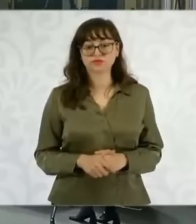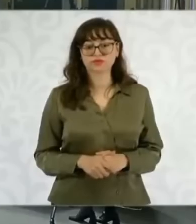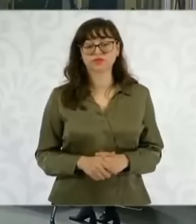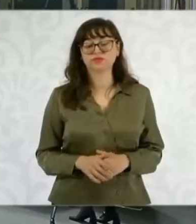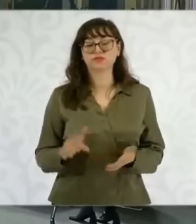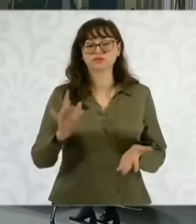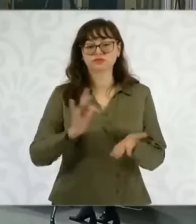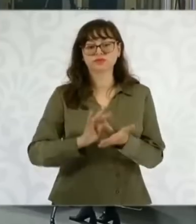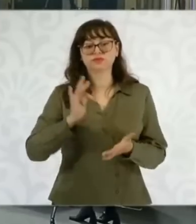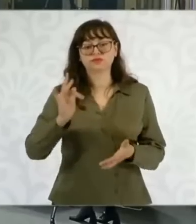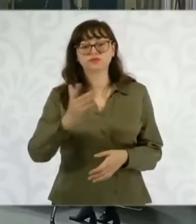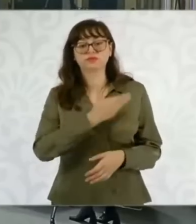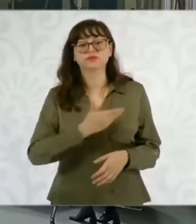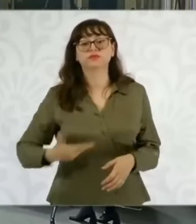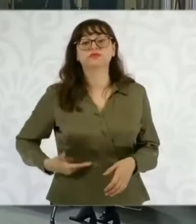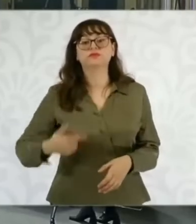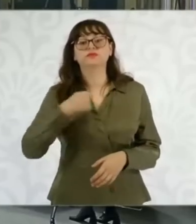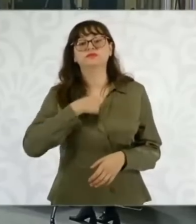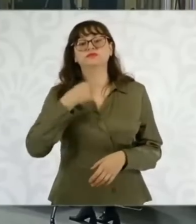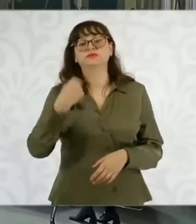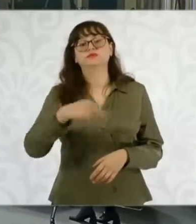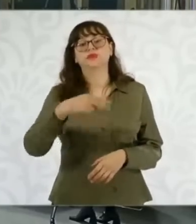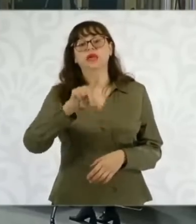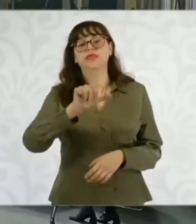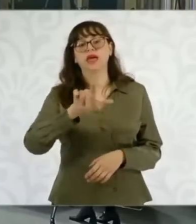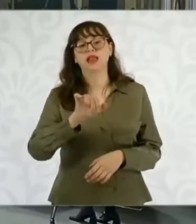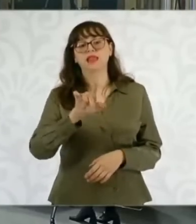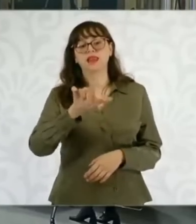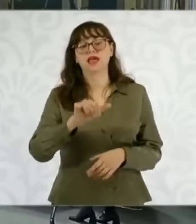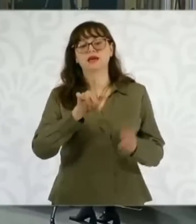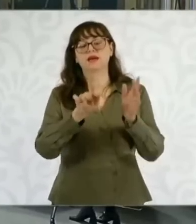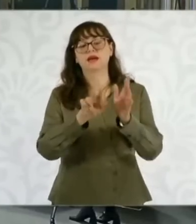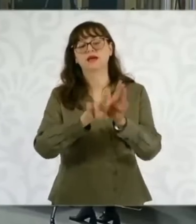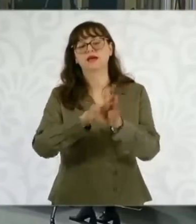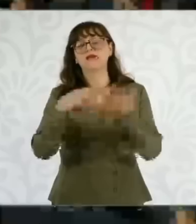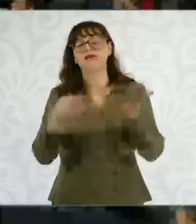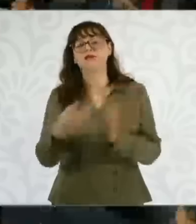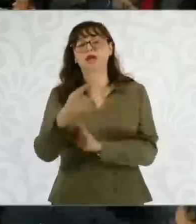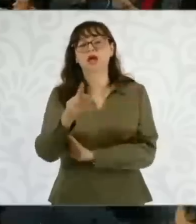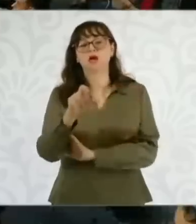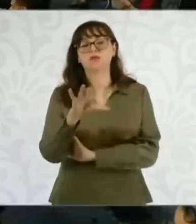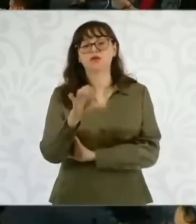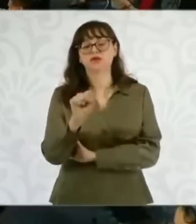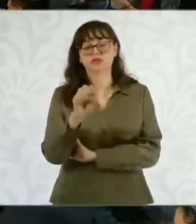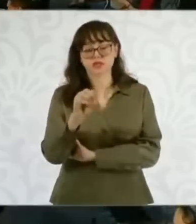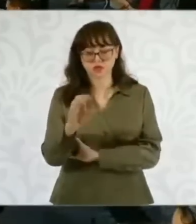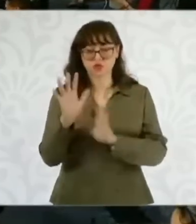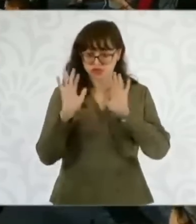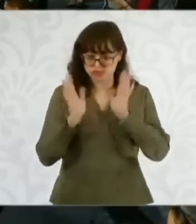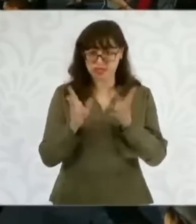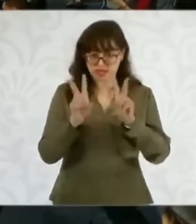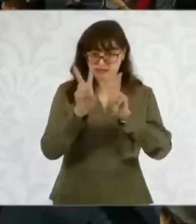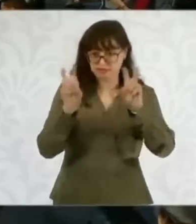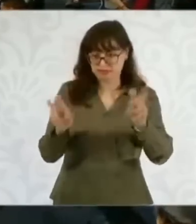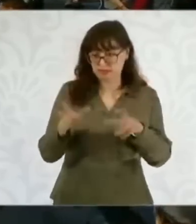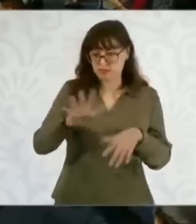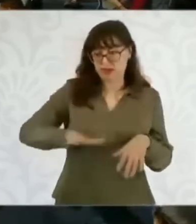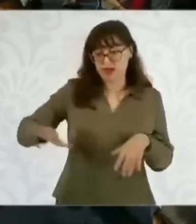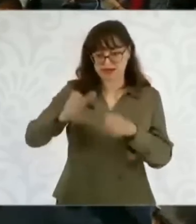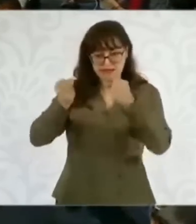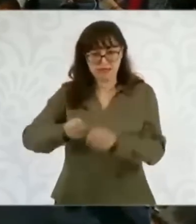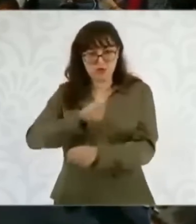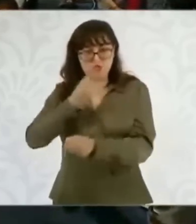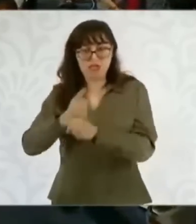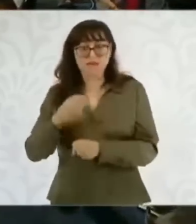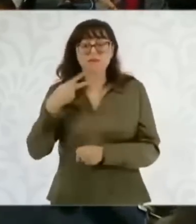Gracias, Presidenta. Adriela Escobar, de Proceso. Primero, bueno, hablar sobre el tema, ya se ha hablado un poco en el asunto de la seguridad, insistir en el tema de lo que tiene que ver